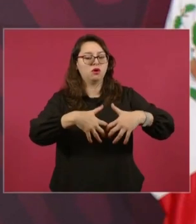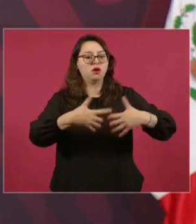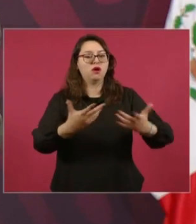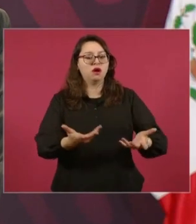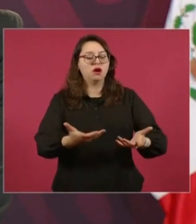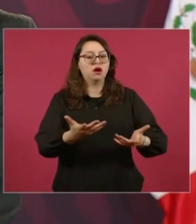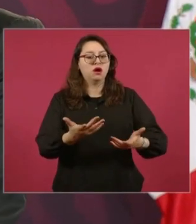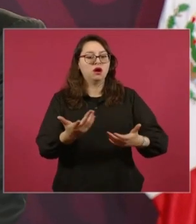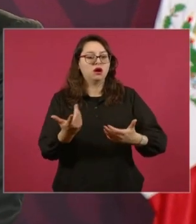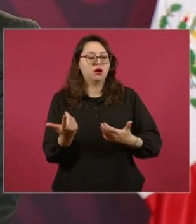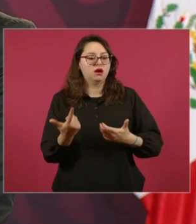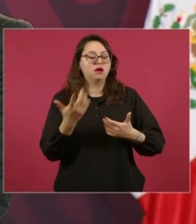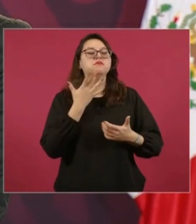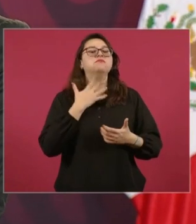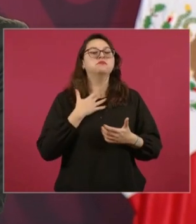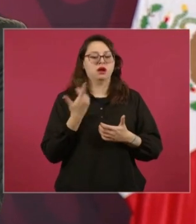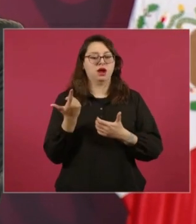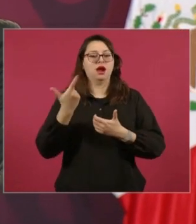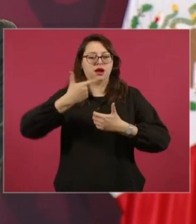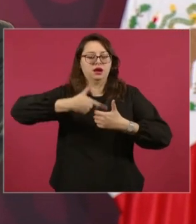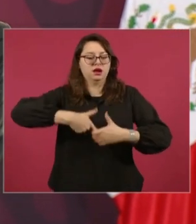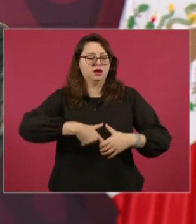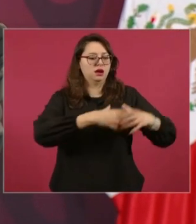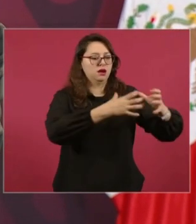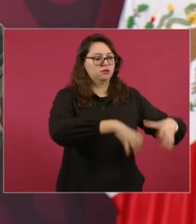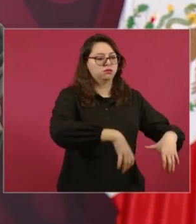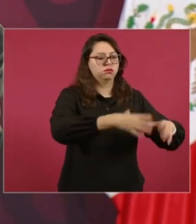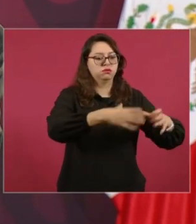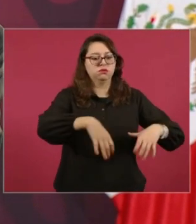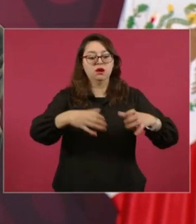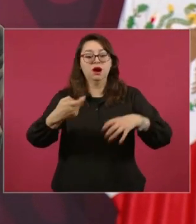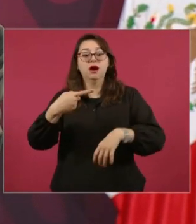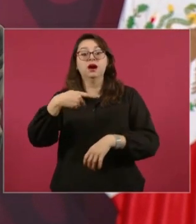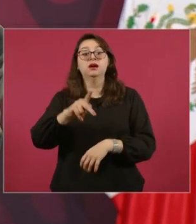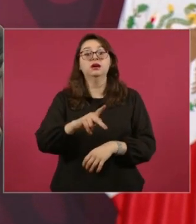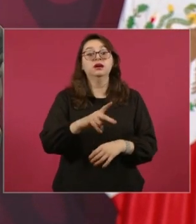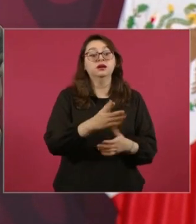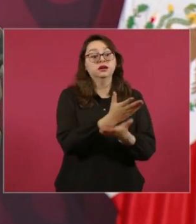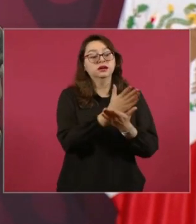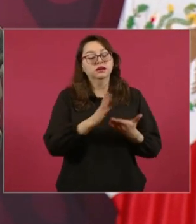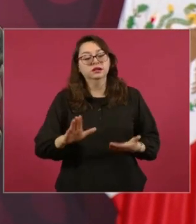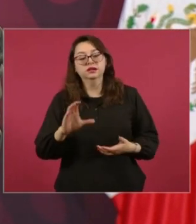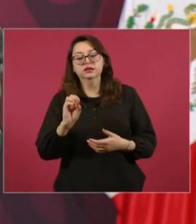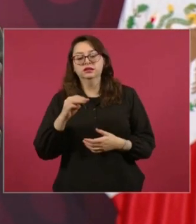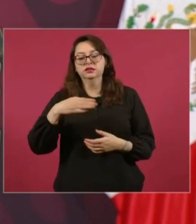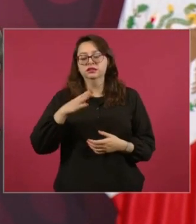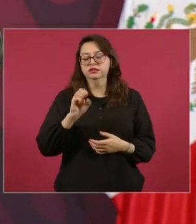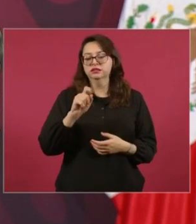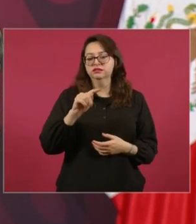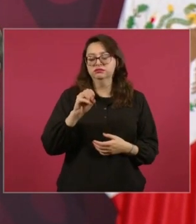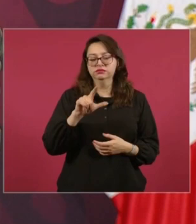y se satura de combustóleo. Cuesta menos el combustóleo,